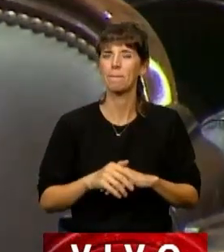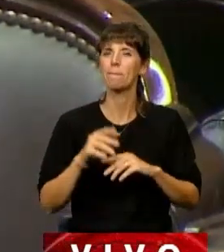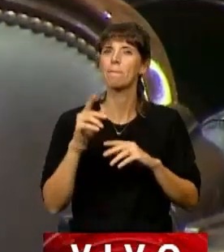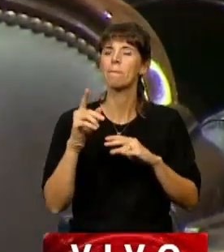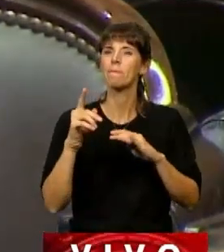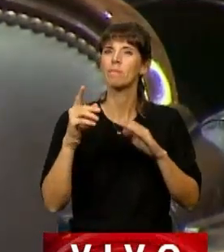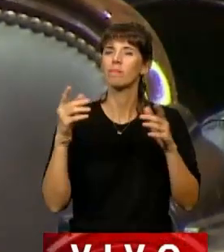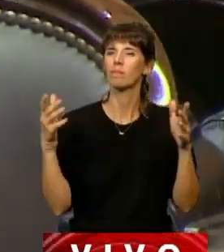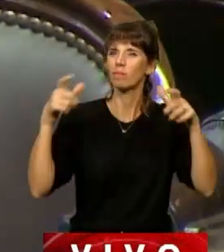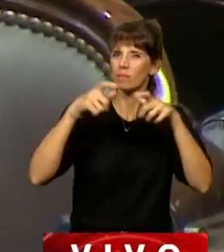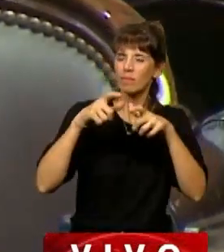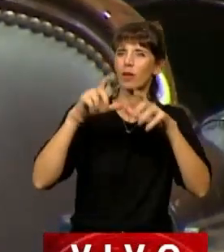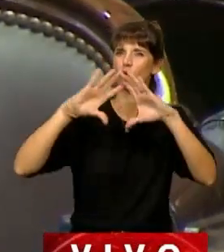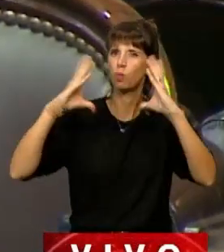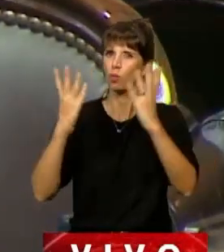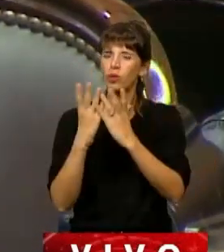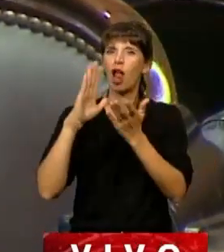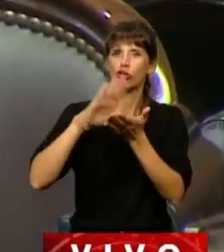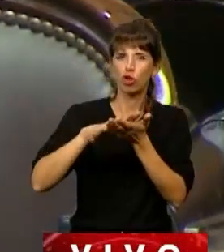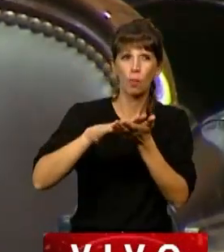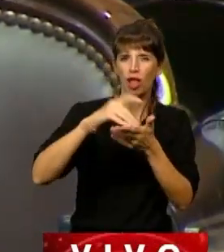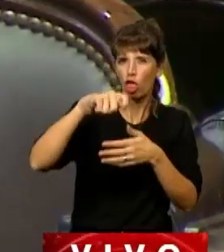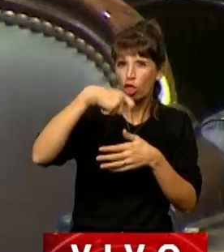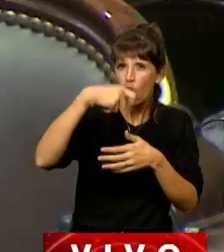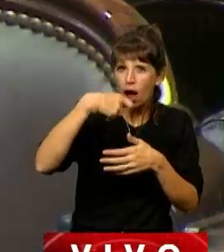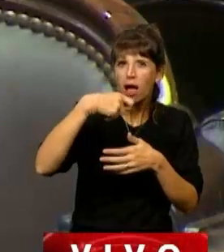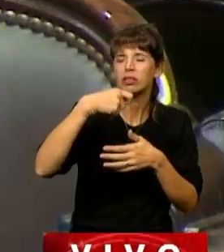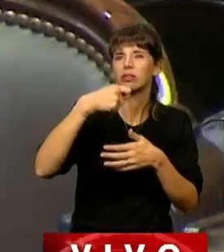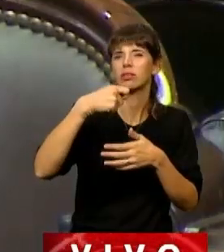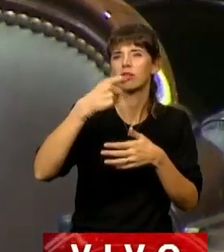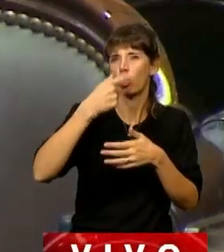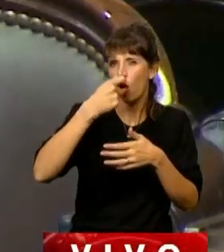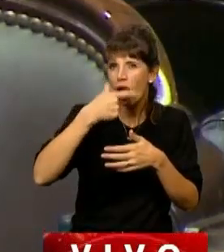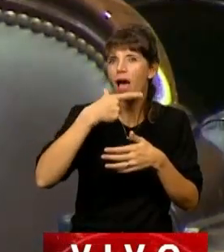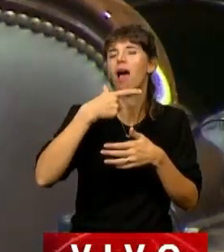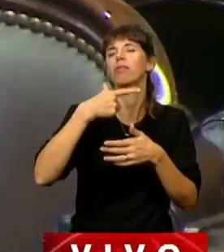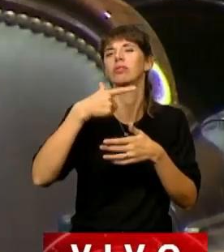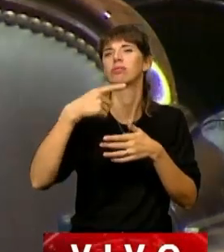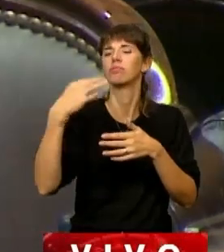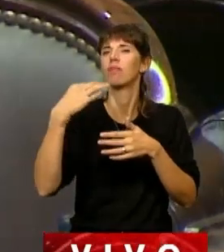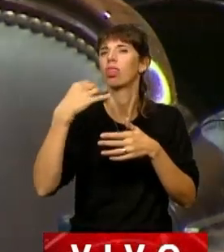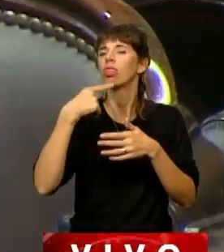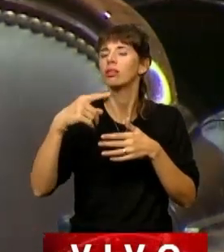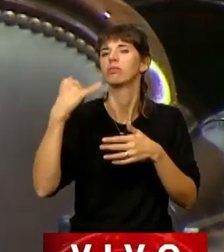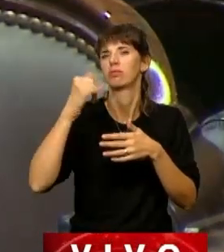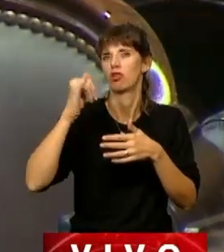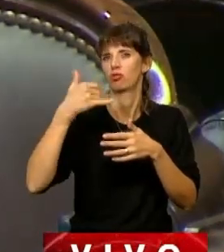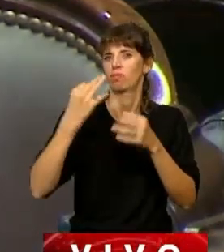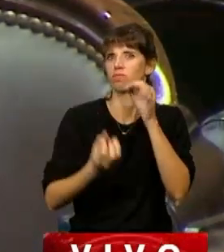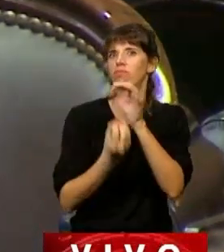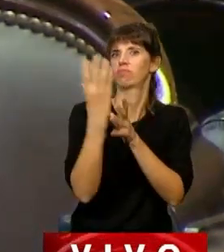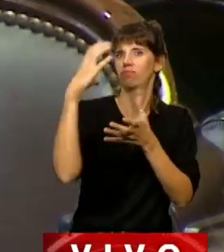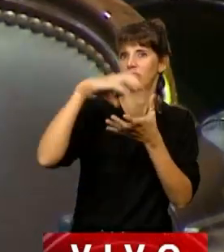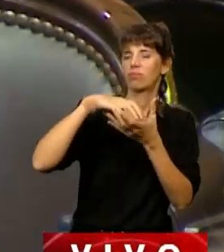Internacional de Estupefacientes menciona que debemos tener un órgano de fiscalización y regulación. Pero